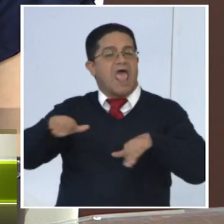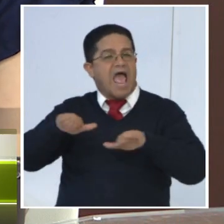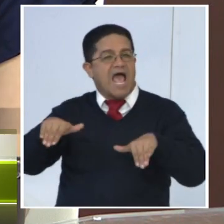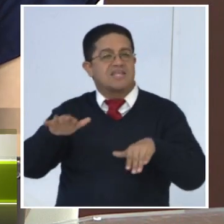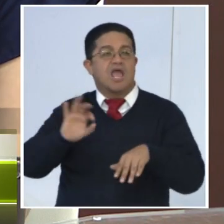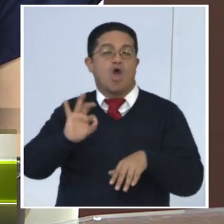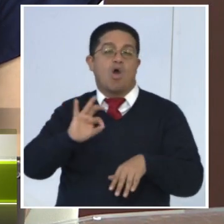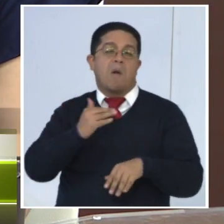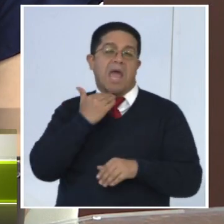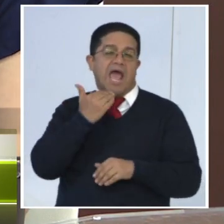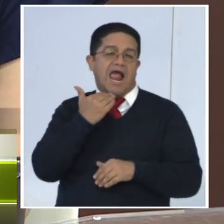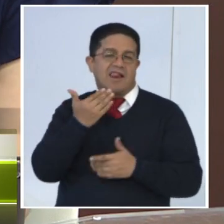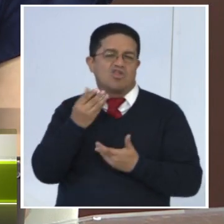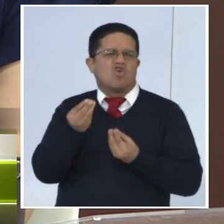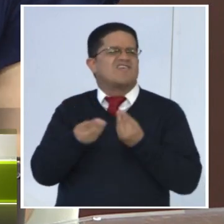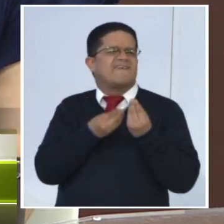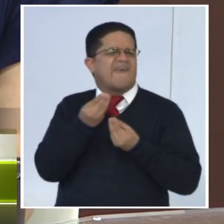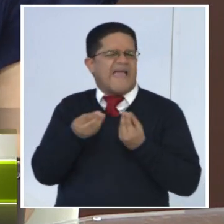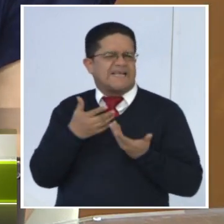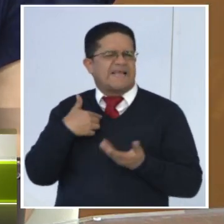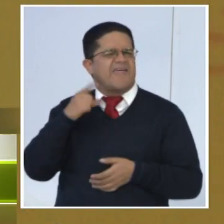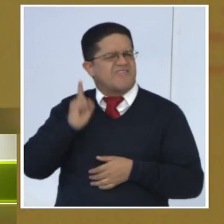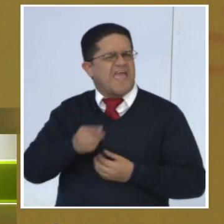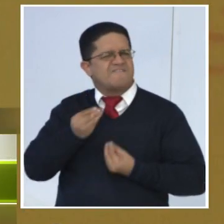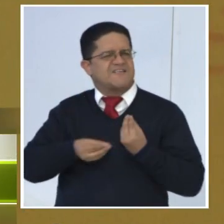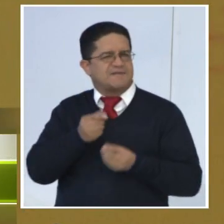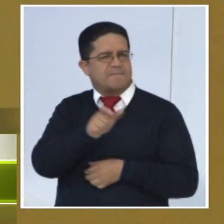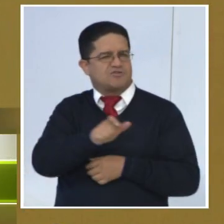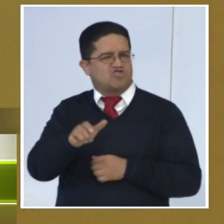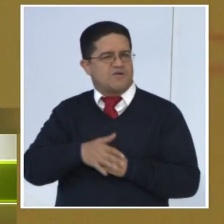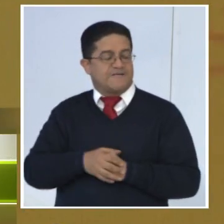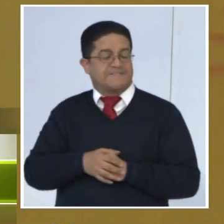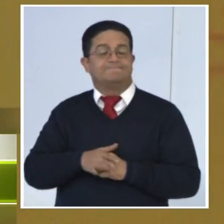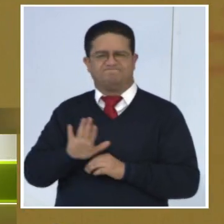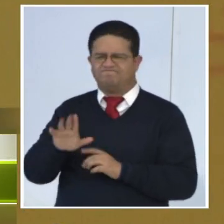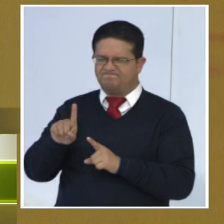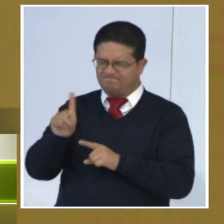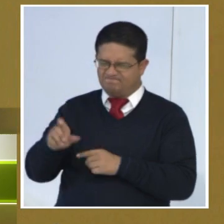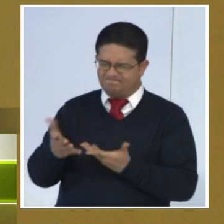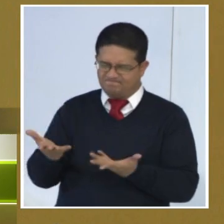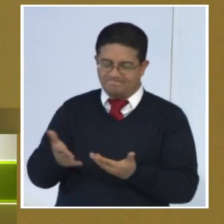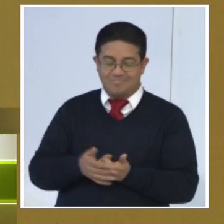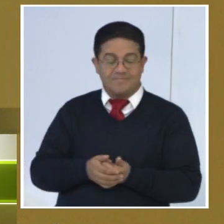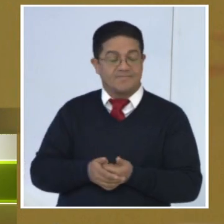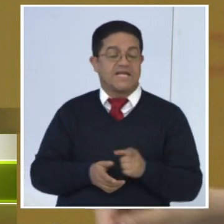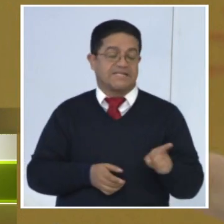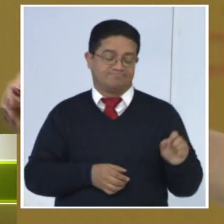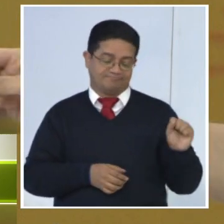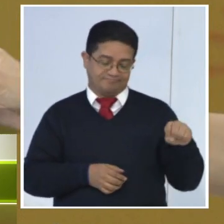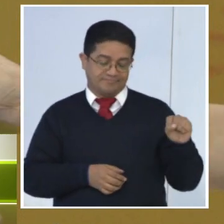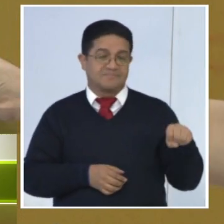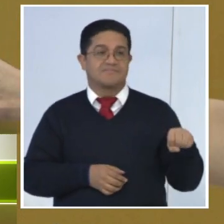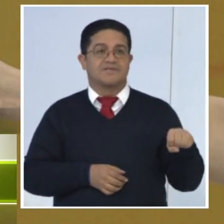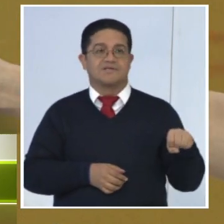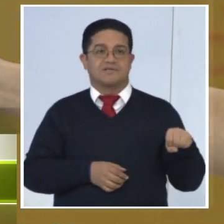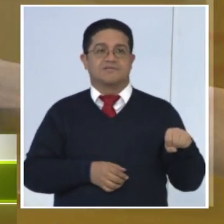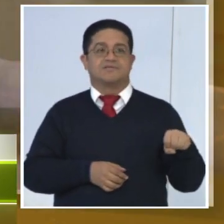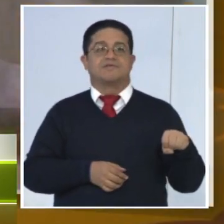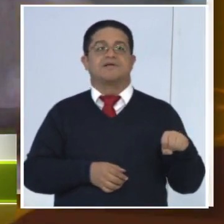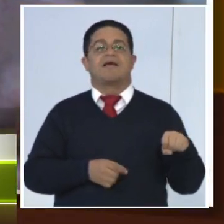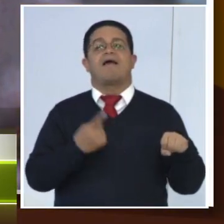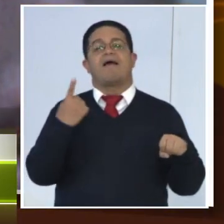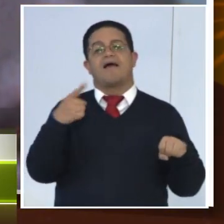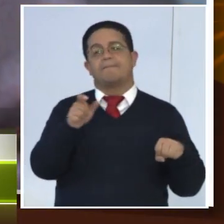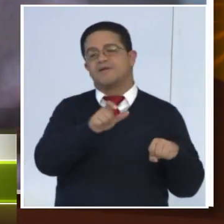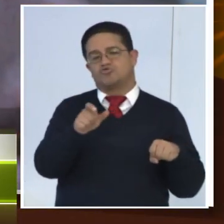insectos. O sea, ¿qué hacer y qué no hacer? Sí, bueno, hay algunas cosas que uno siempre le